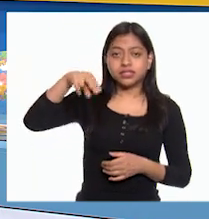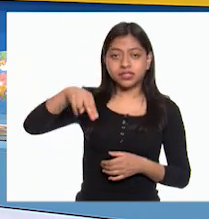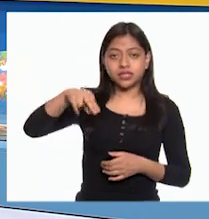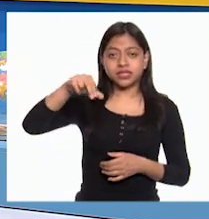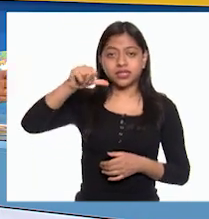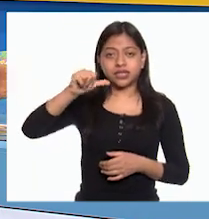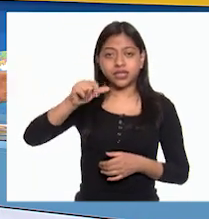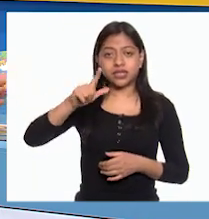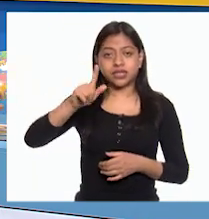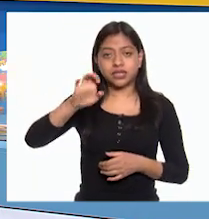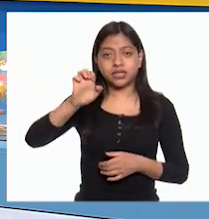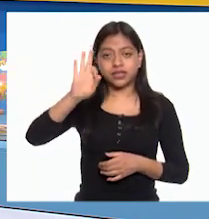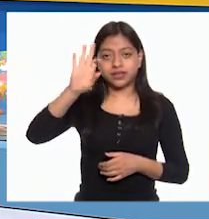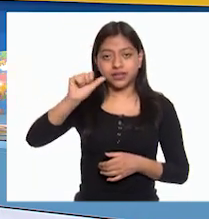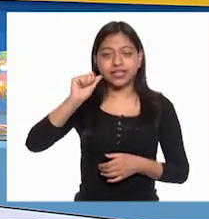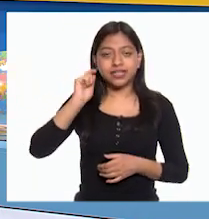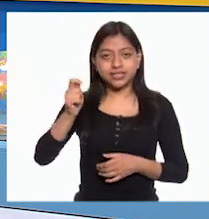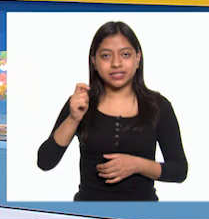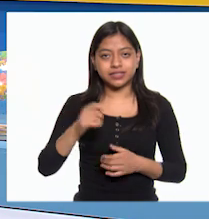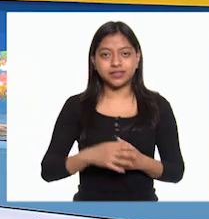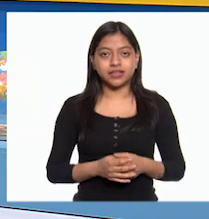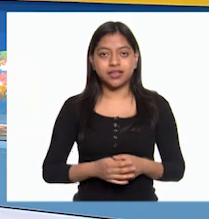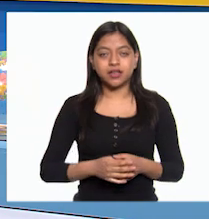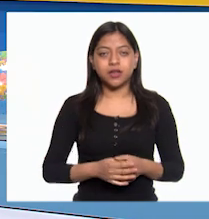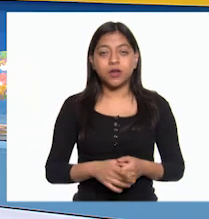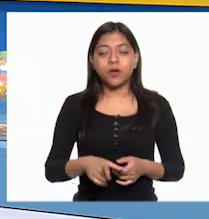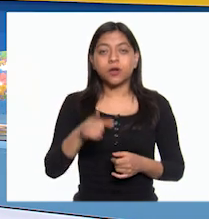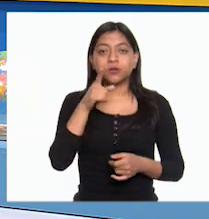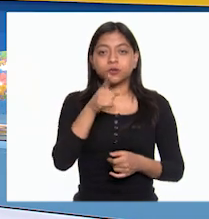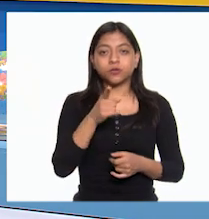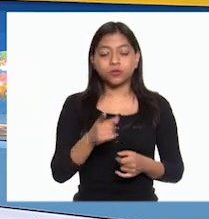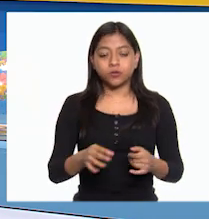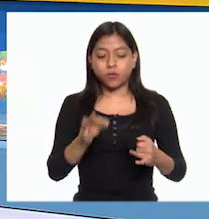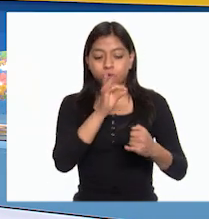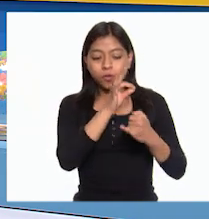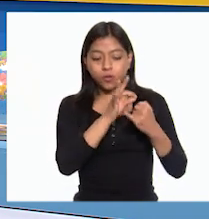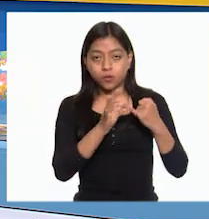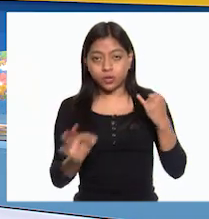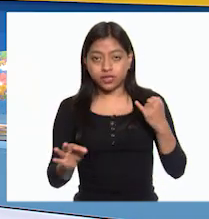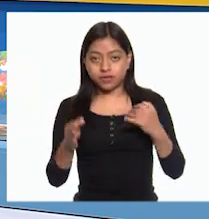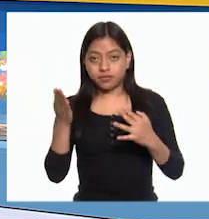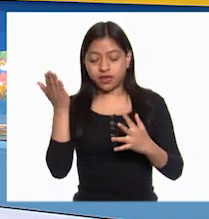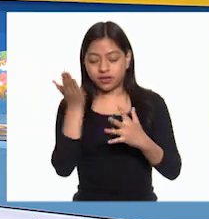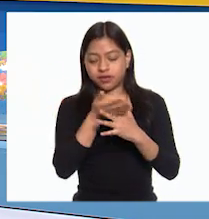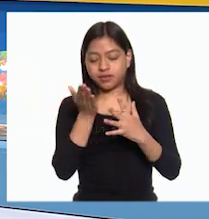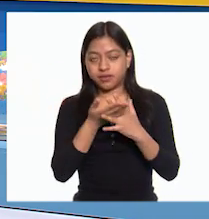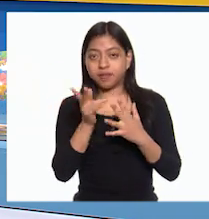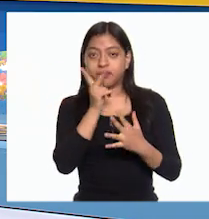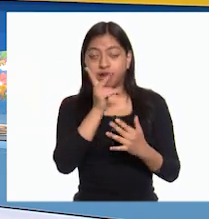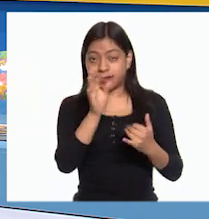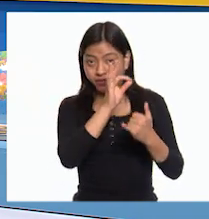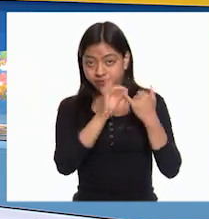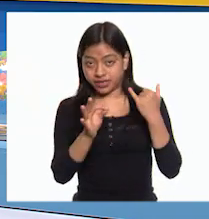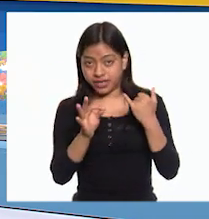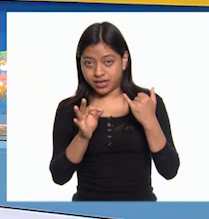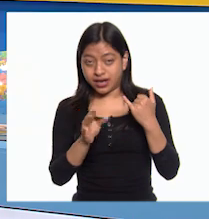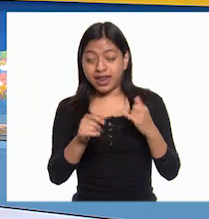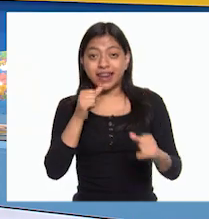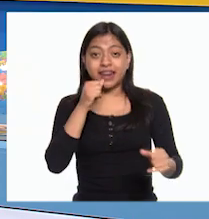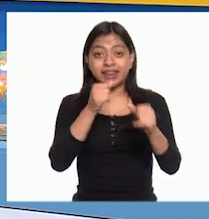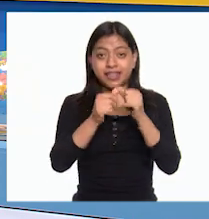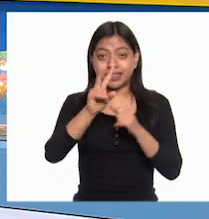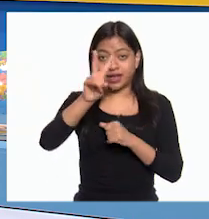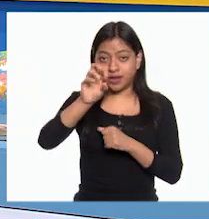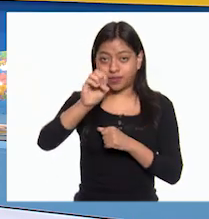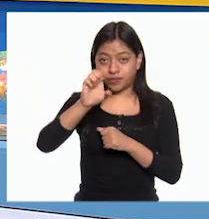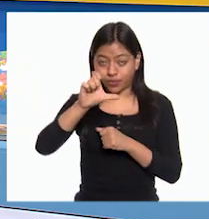en pronunciar con un solo golpe de aire la última sílaba de una palabra que termina en vocal y la